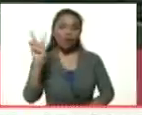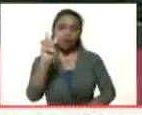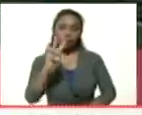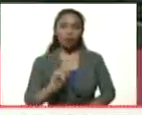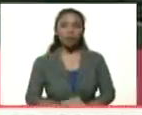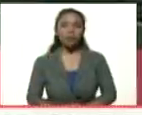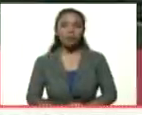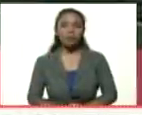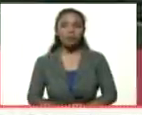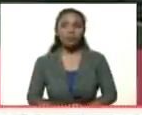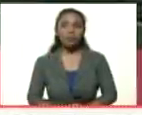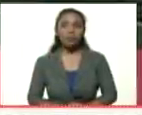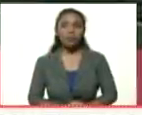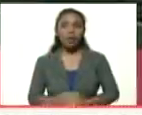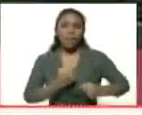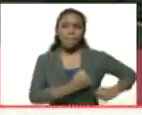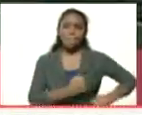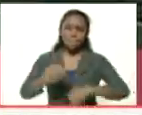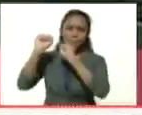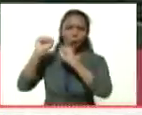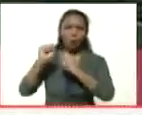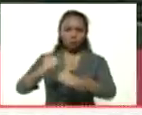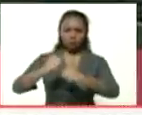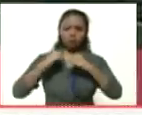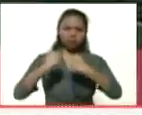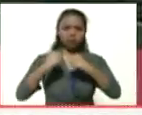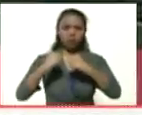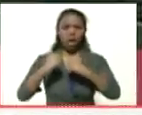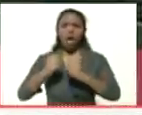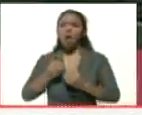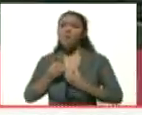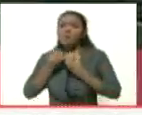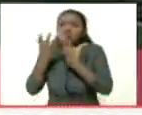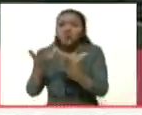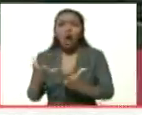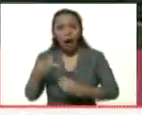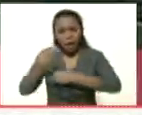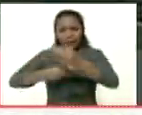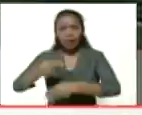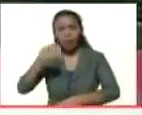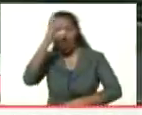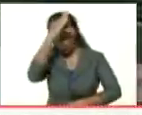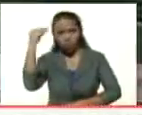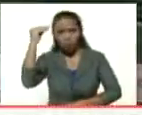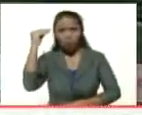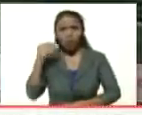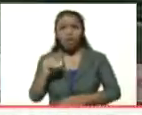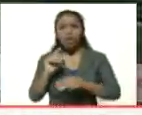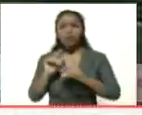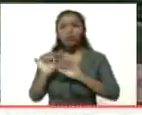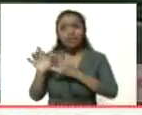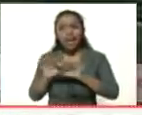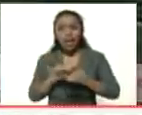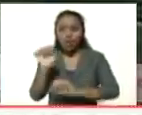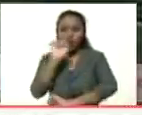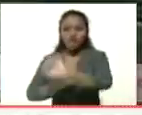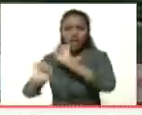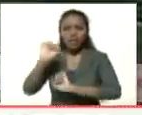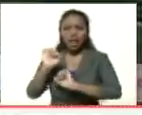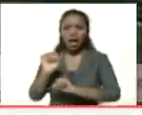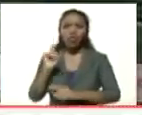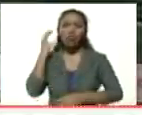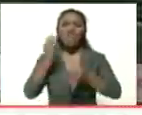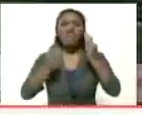Venezuela repudia enérgicamente las declaraciones hechas por Donald Trump, su secretario de Defensa, su